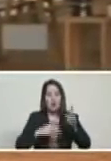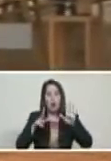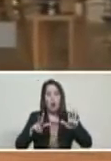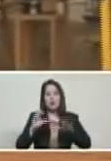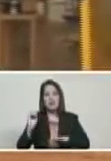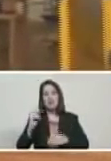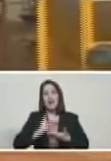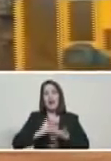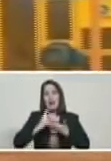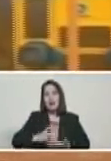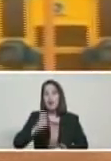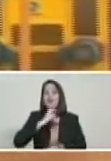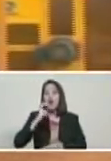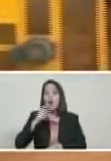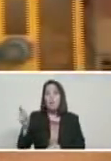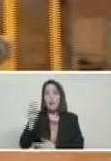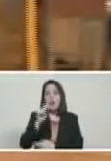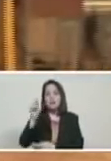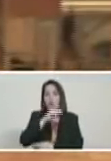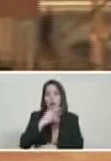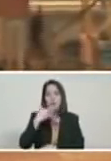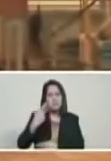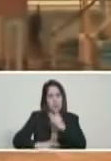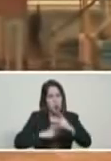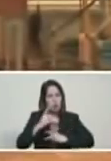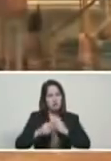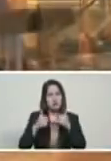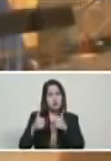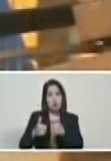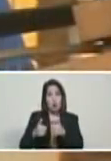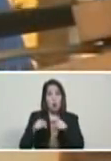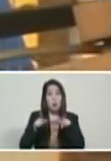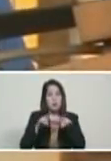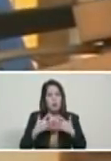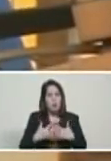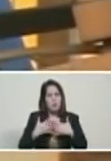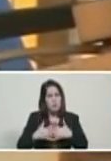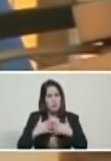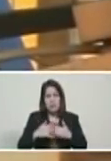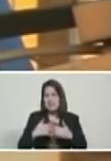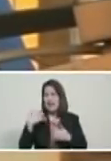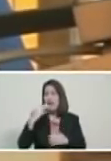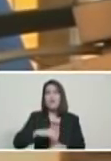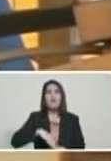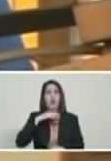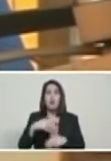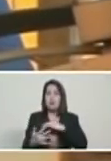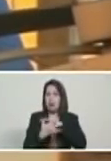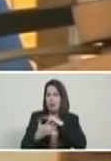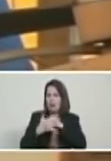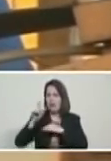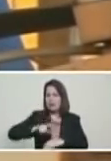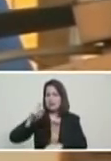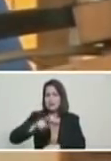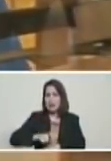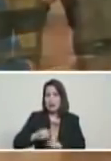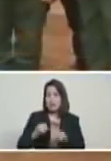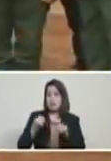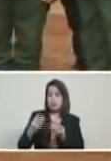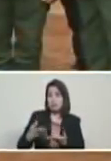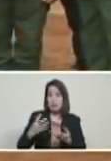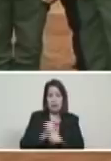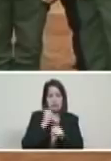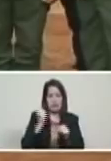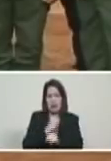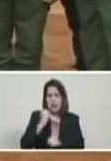de oro mensual de su producción. Esta planta cuenta con toda la tecnología necesaria para que sea